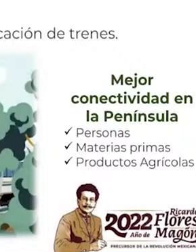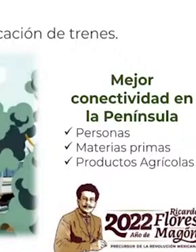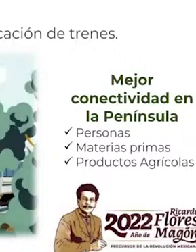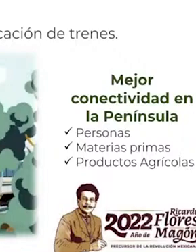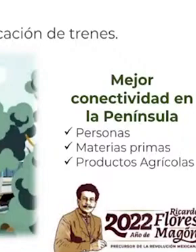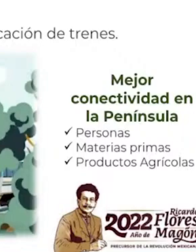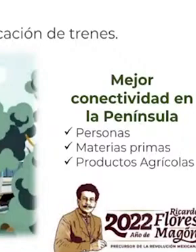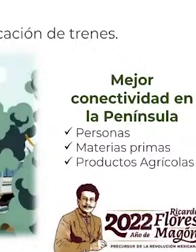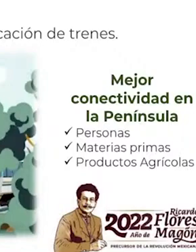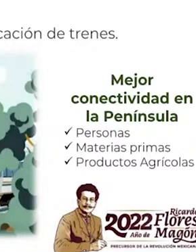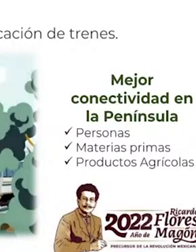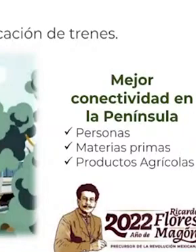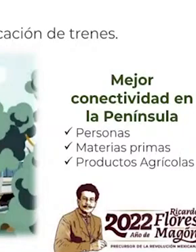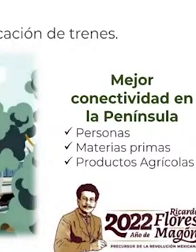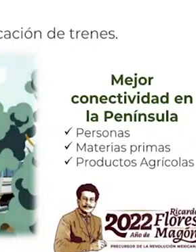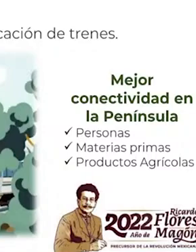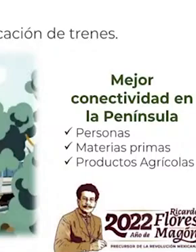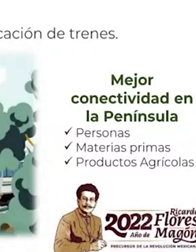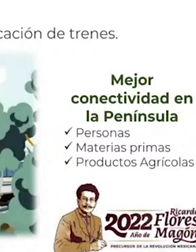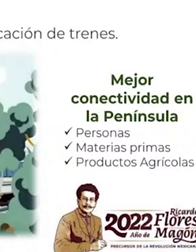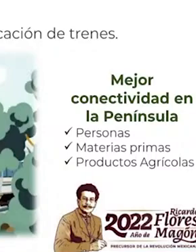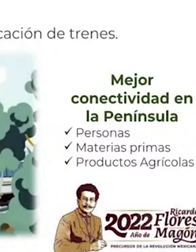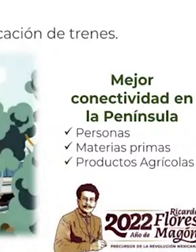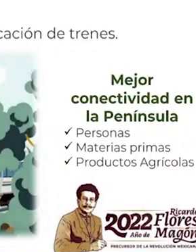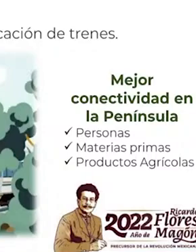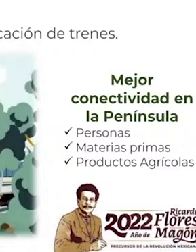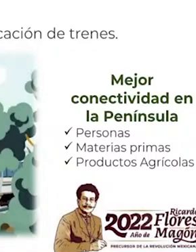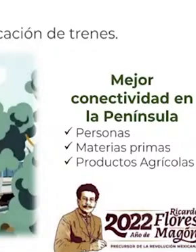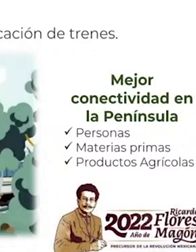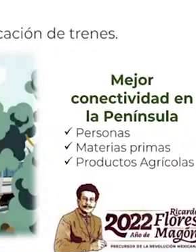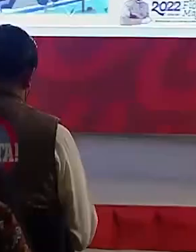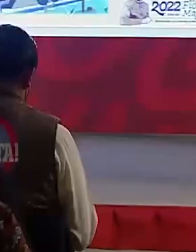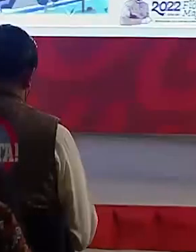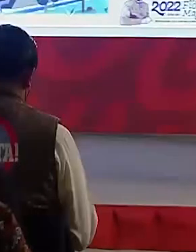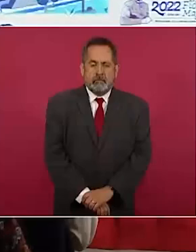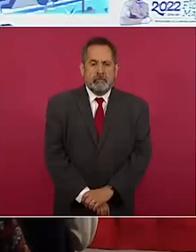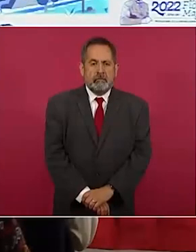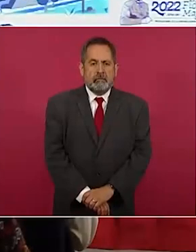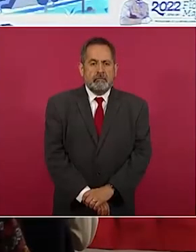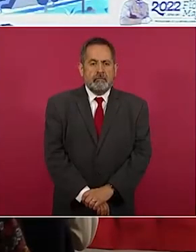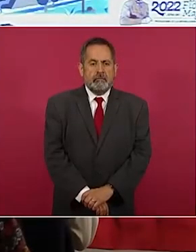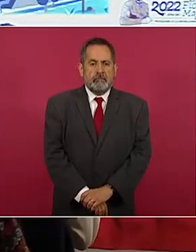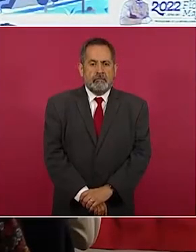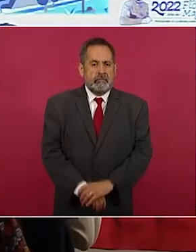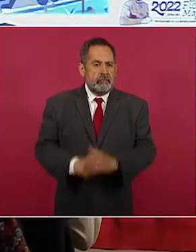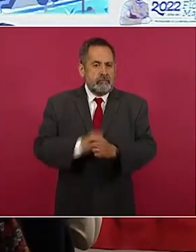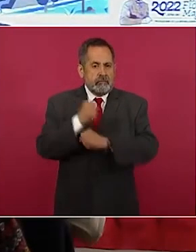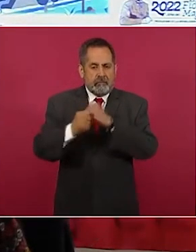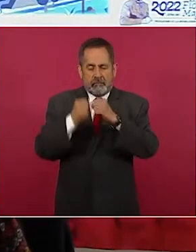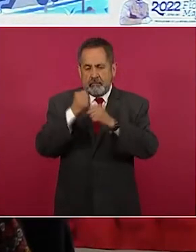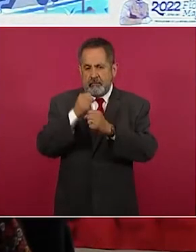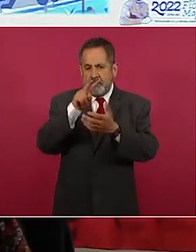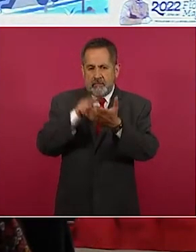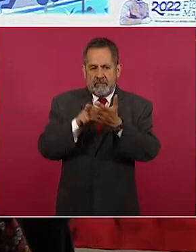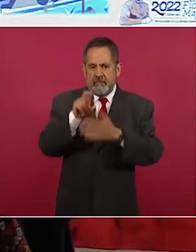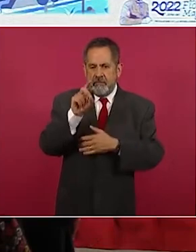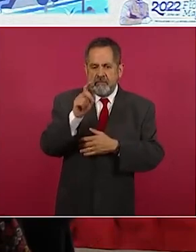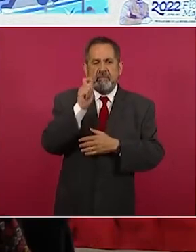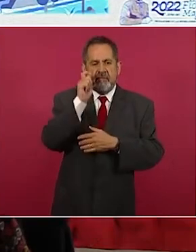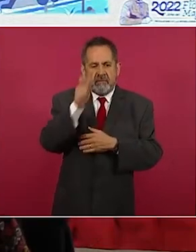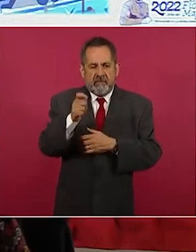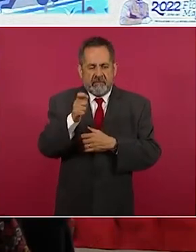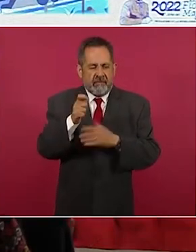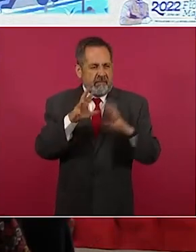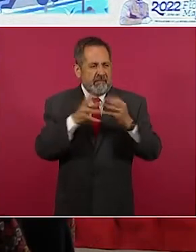moderno que va a coadyudar para el 2030 en que se pueda tener 392